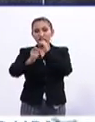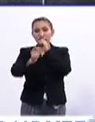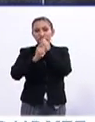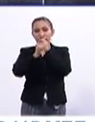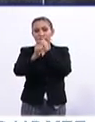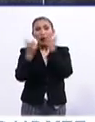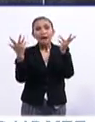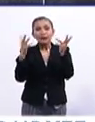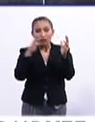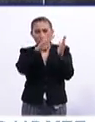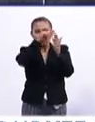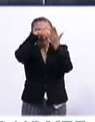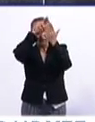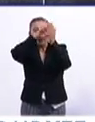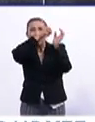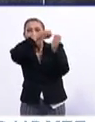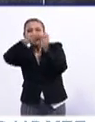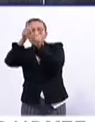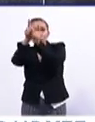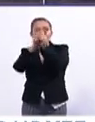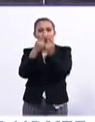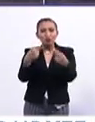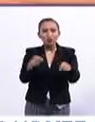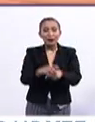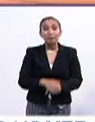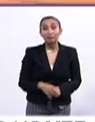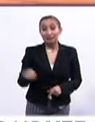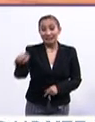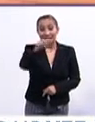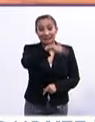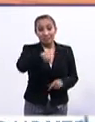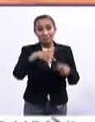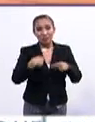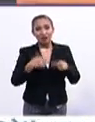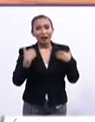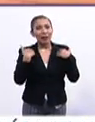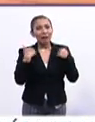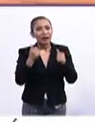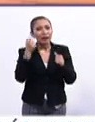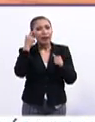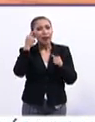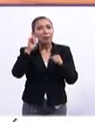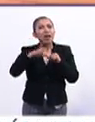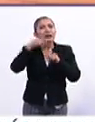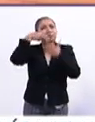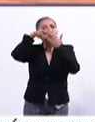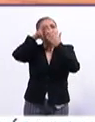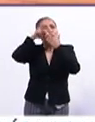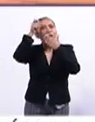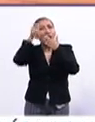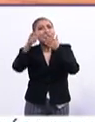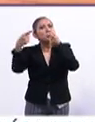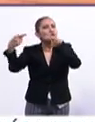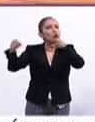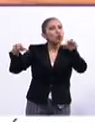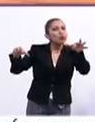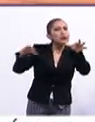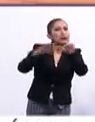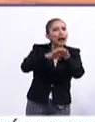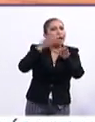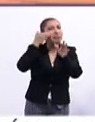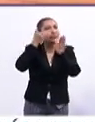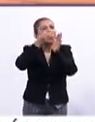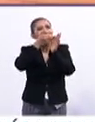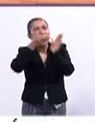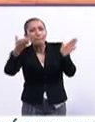trompeta creando en un lienzo una orquesta que el público entienda más las obras la música